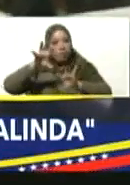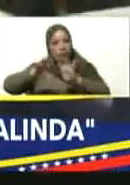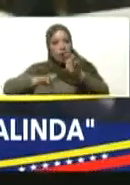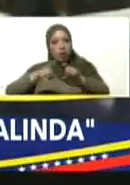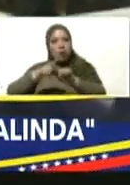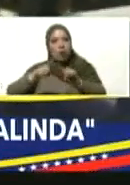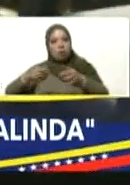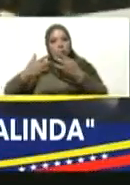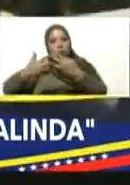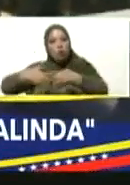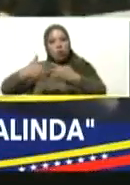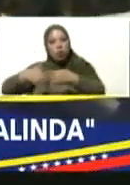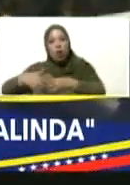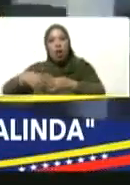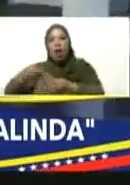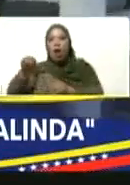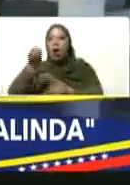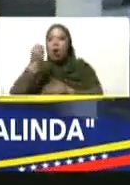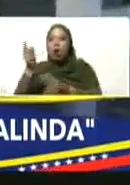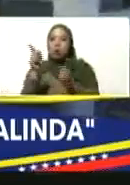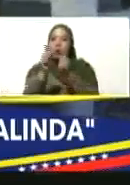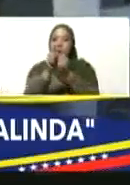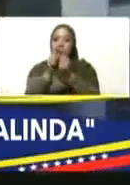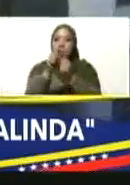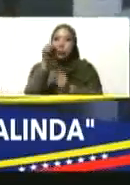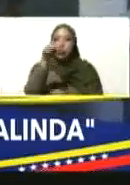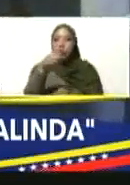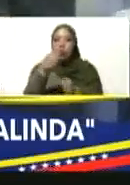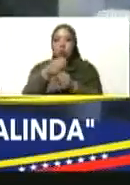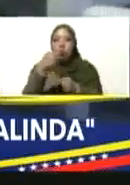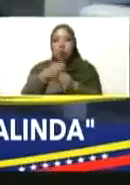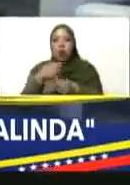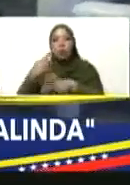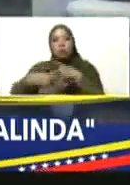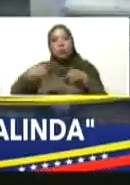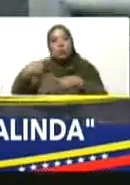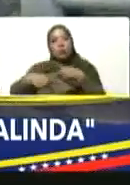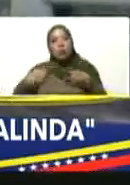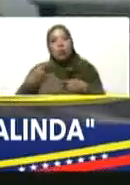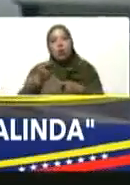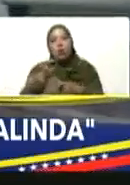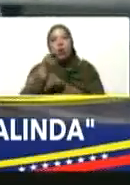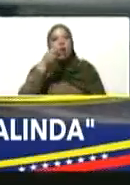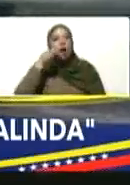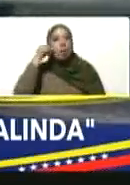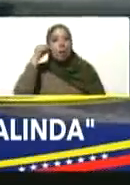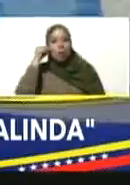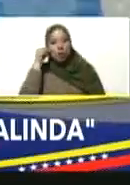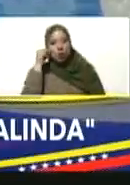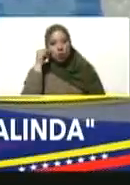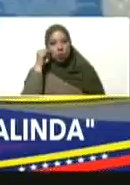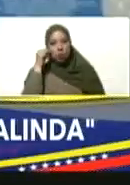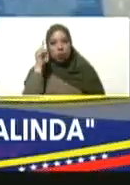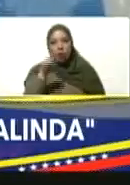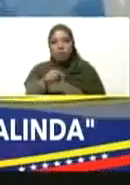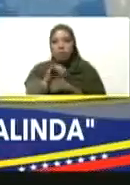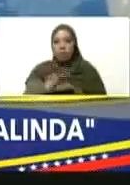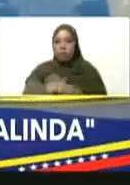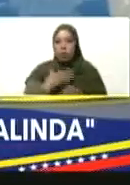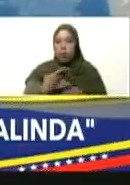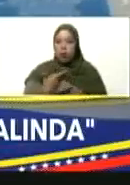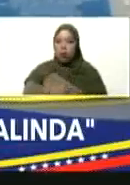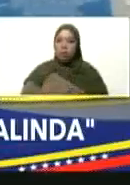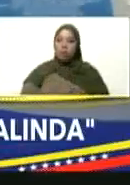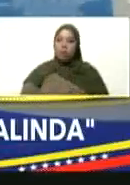sectores, como los cereales. Hoy estamos sembrando y produciendo más maíz amarillo, usted lo muy bien lo decía también el comandante Wilmar